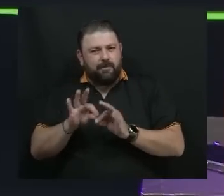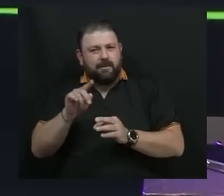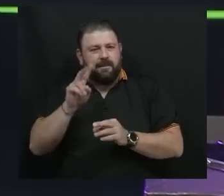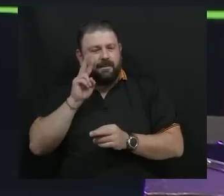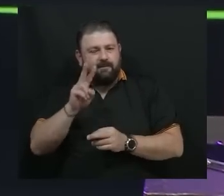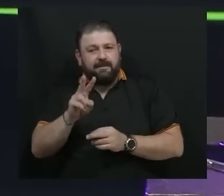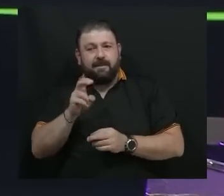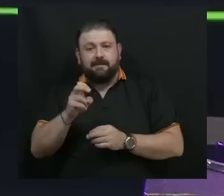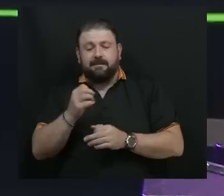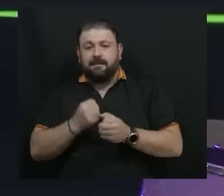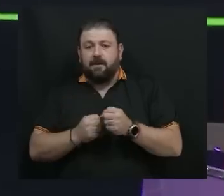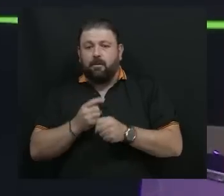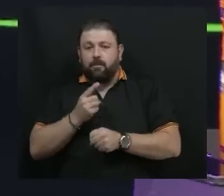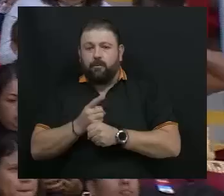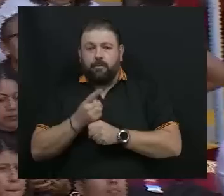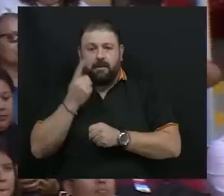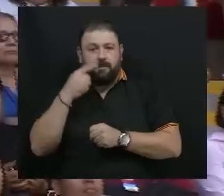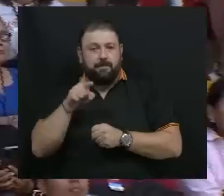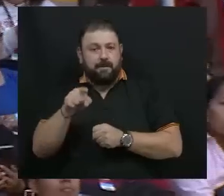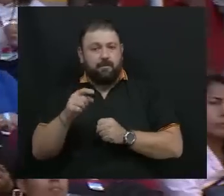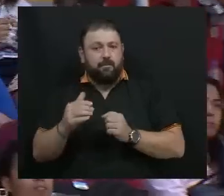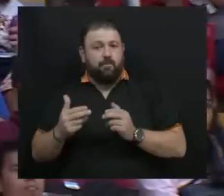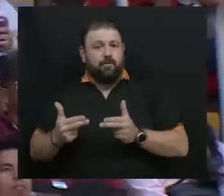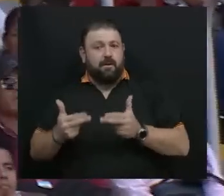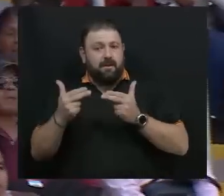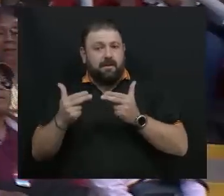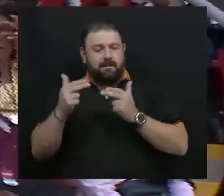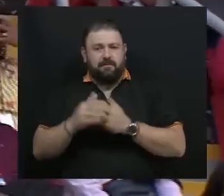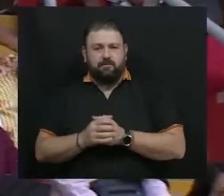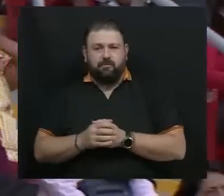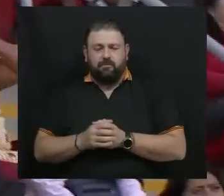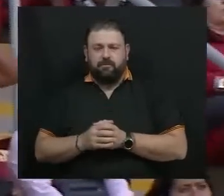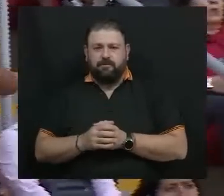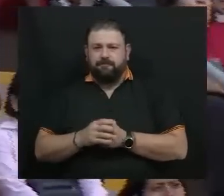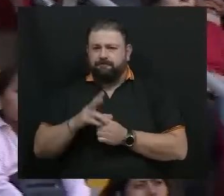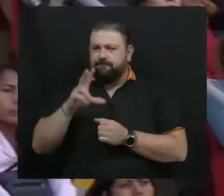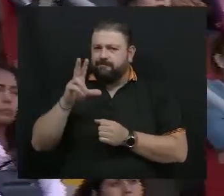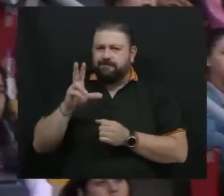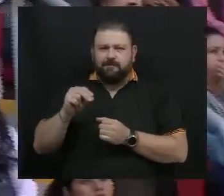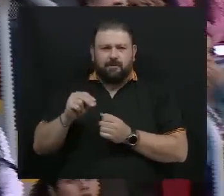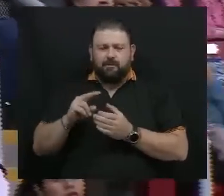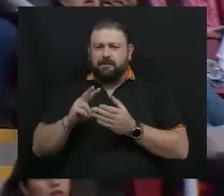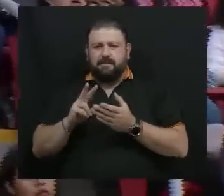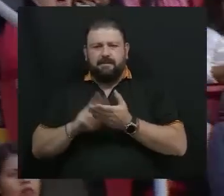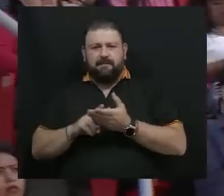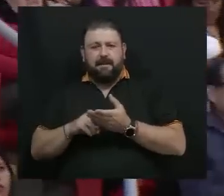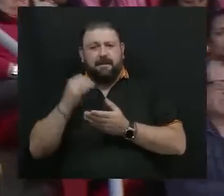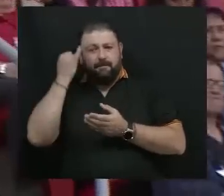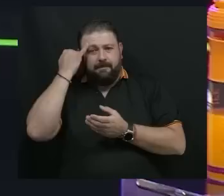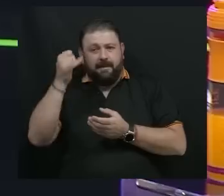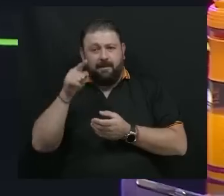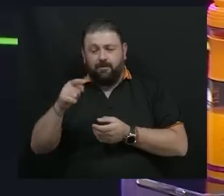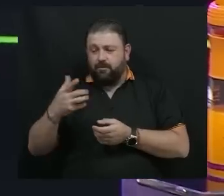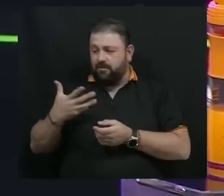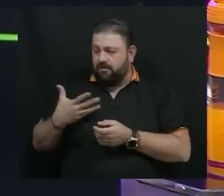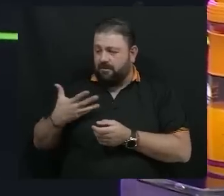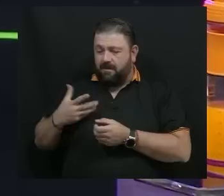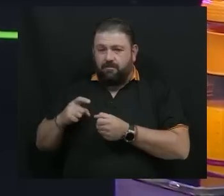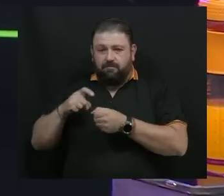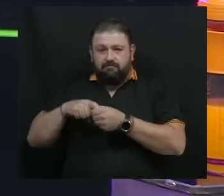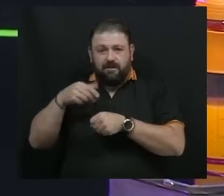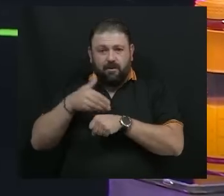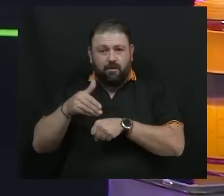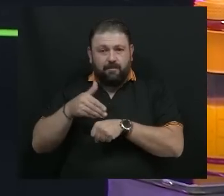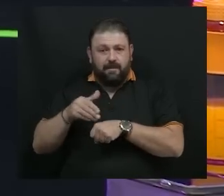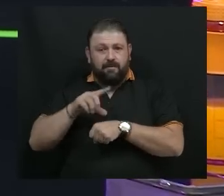oportunidad millonaria que tienes en las manos. No se vale, amigos, que tú teniendo un código de OmniLife